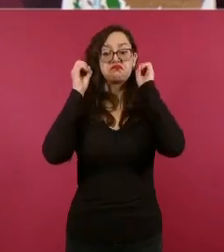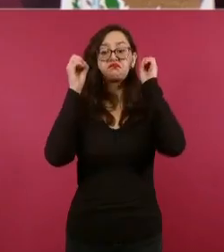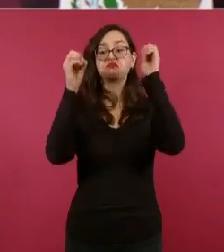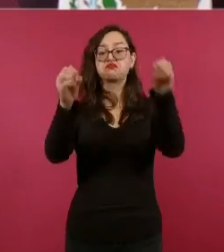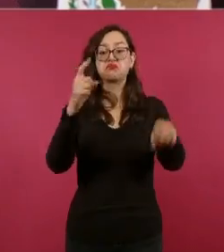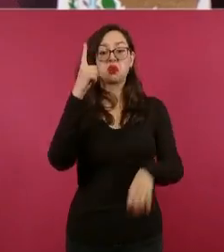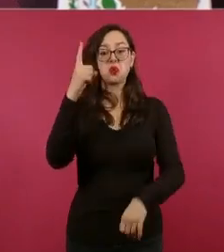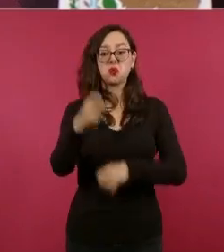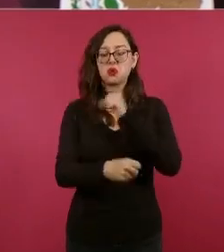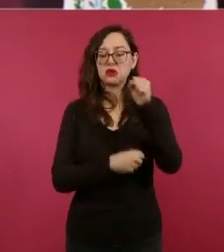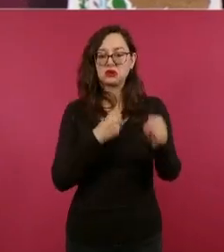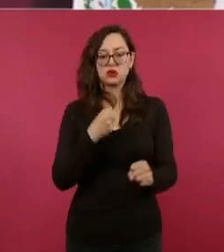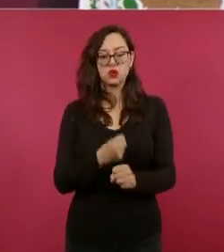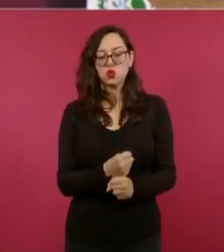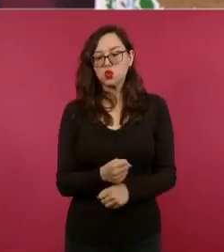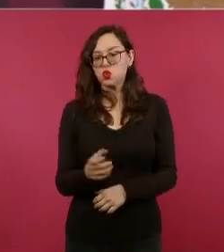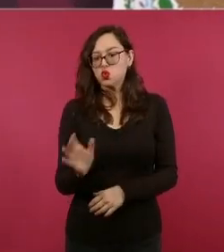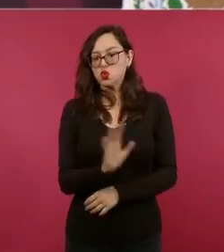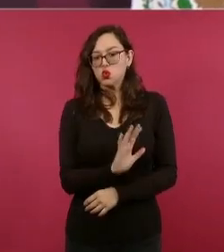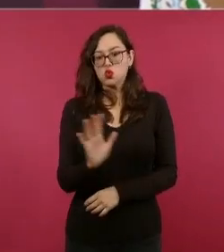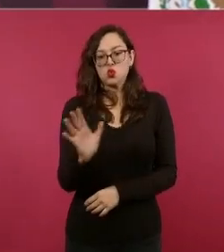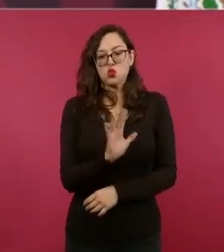No, no, no, no, no.